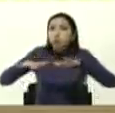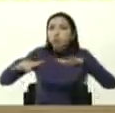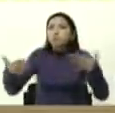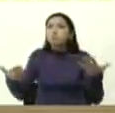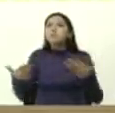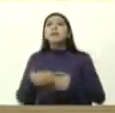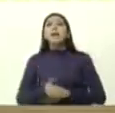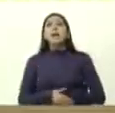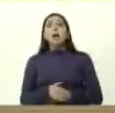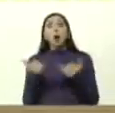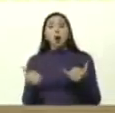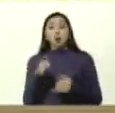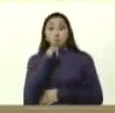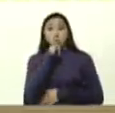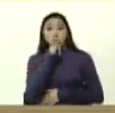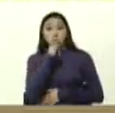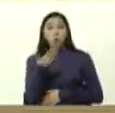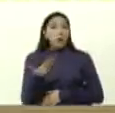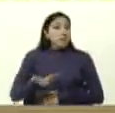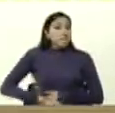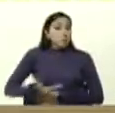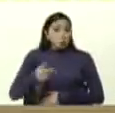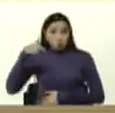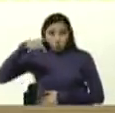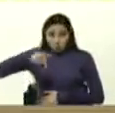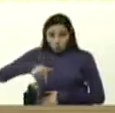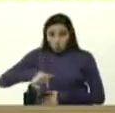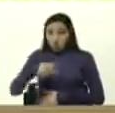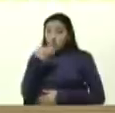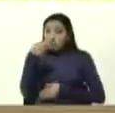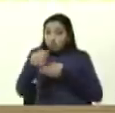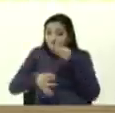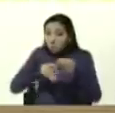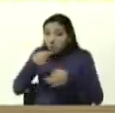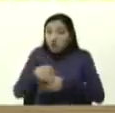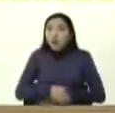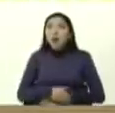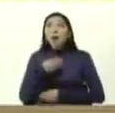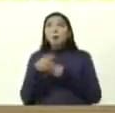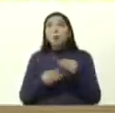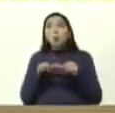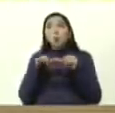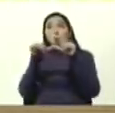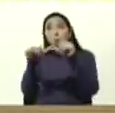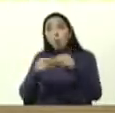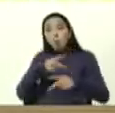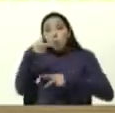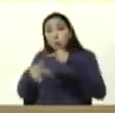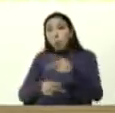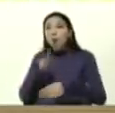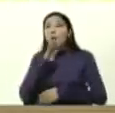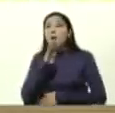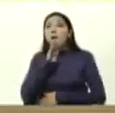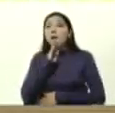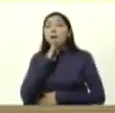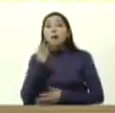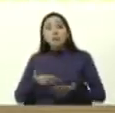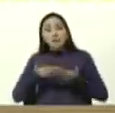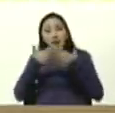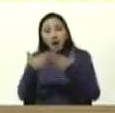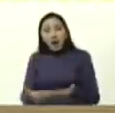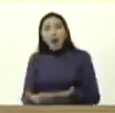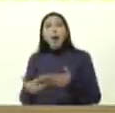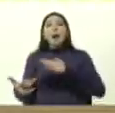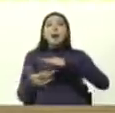haciendo este anuncio tan importante, que es el proceso de llevar toda la banca pública a la banca